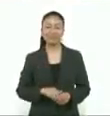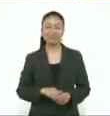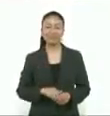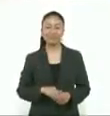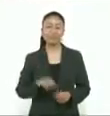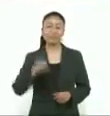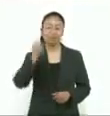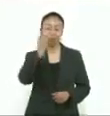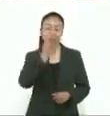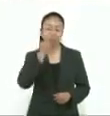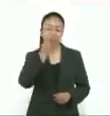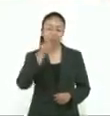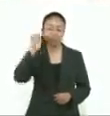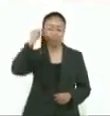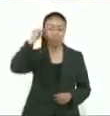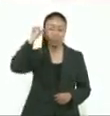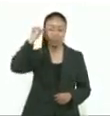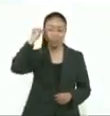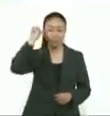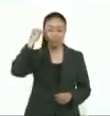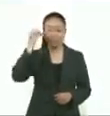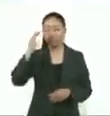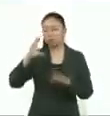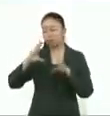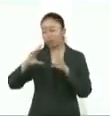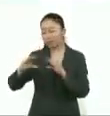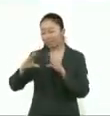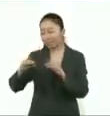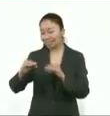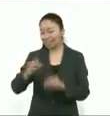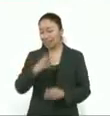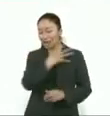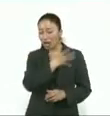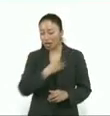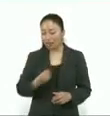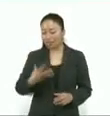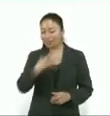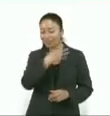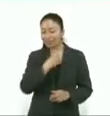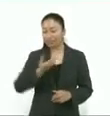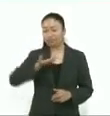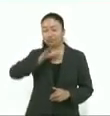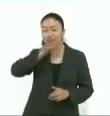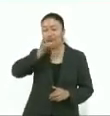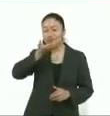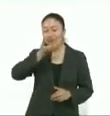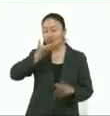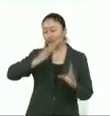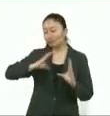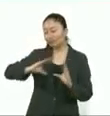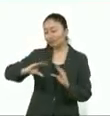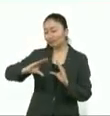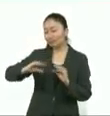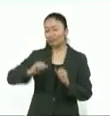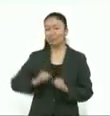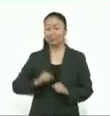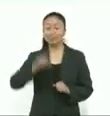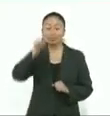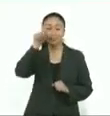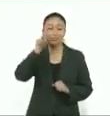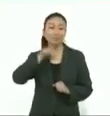lenguas originarias a sus hijos, a sus hijas, sus costumbres, a las